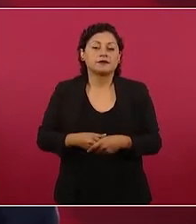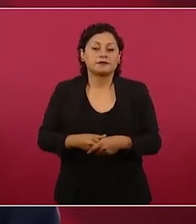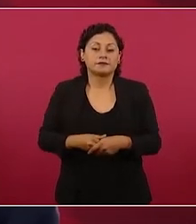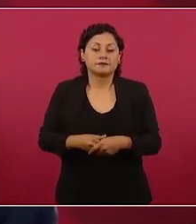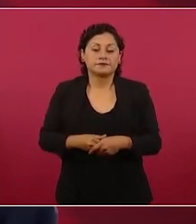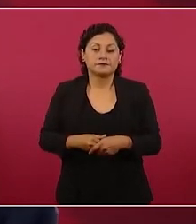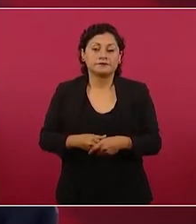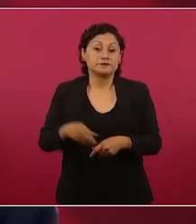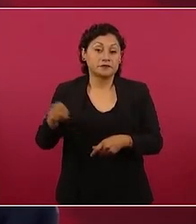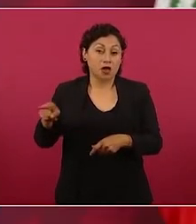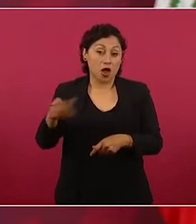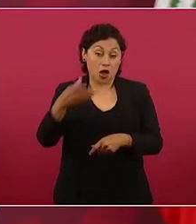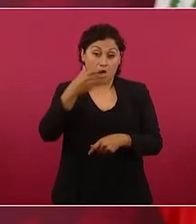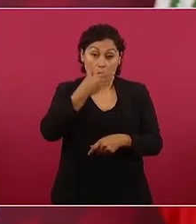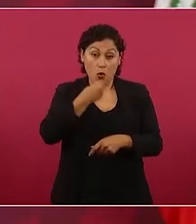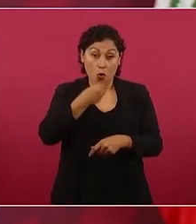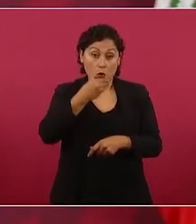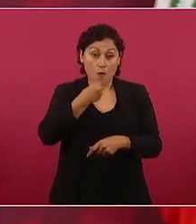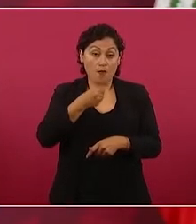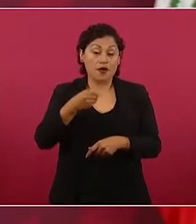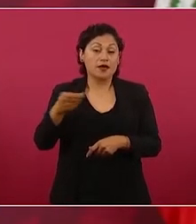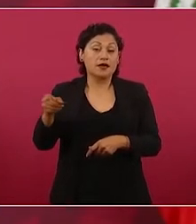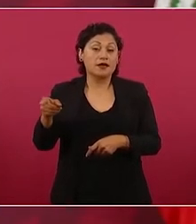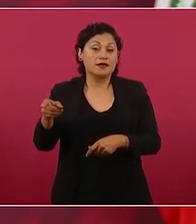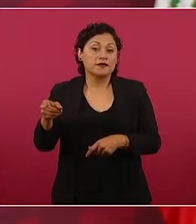con una investigación